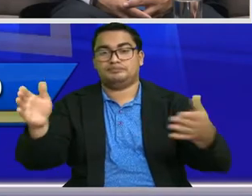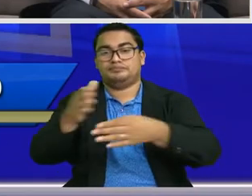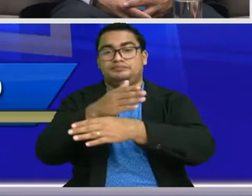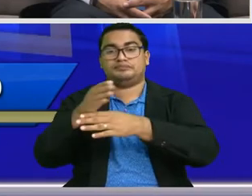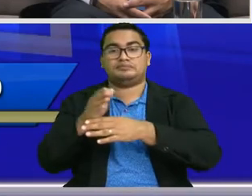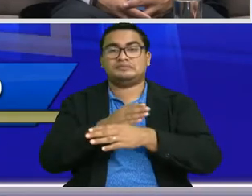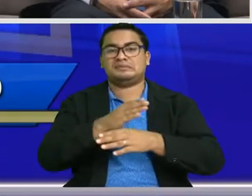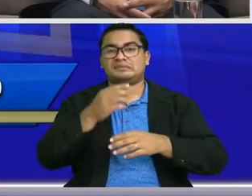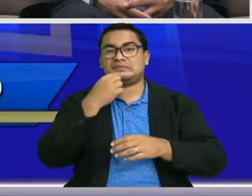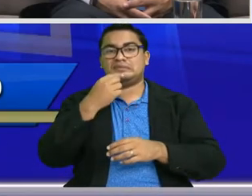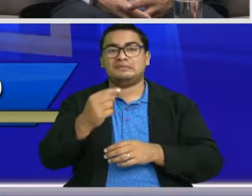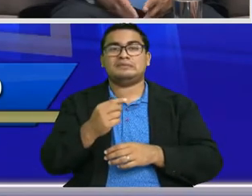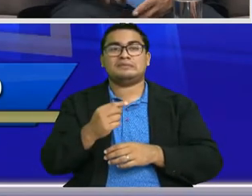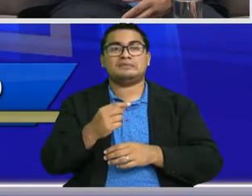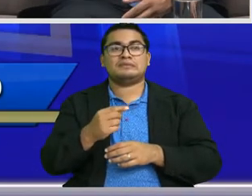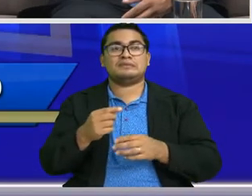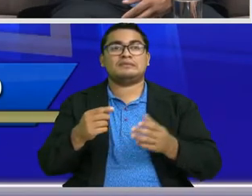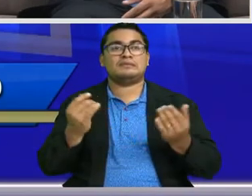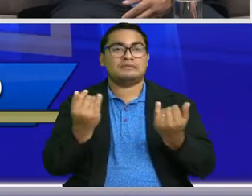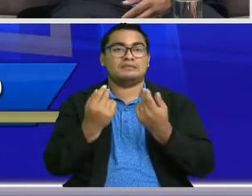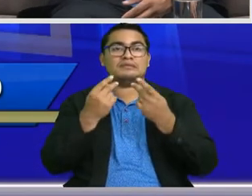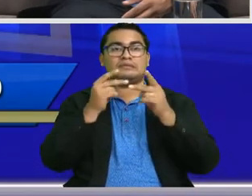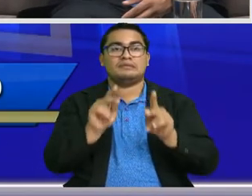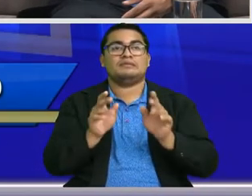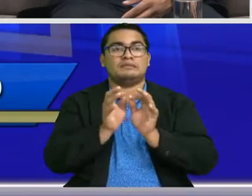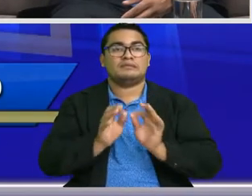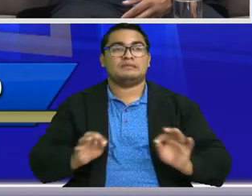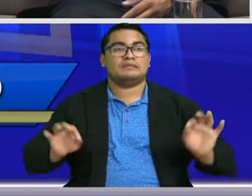diferentes sectores. Okay. Pero además tendremos